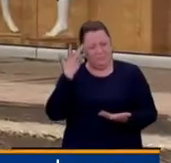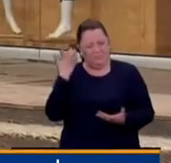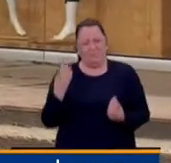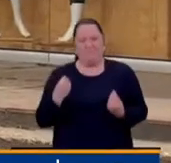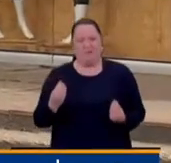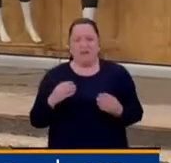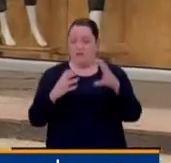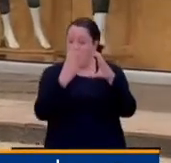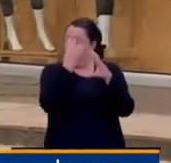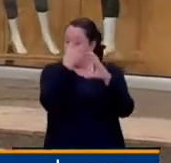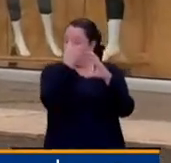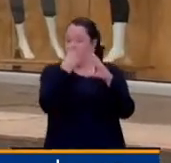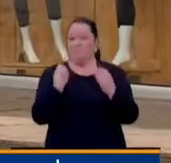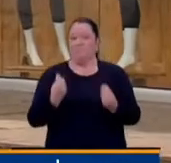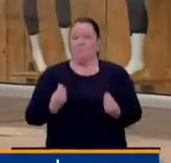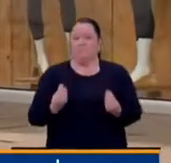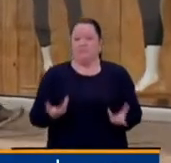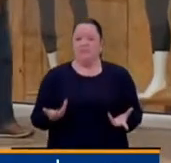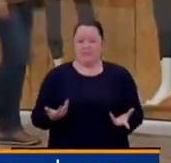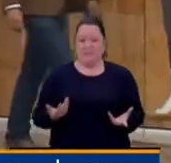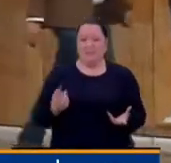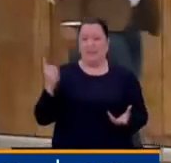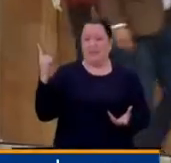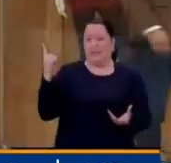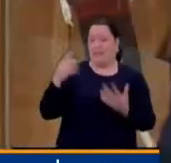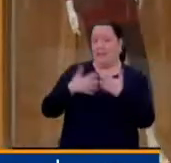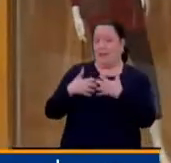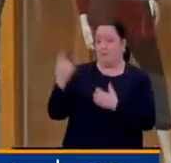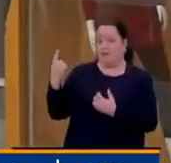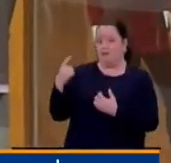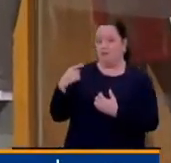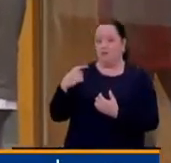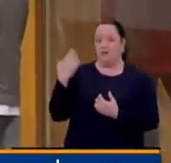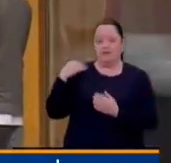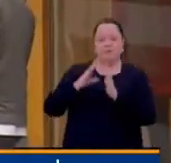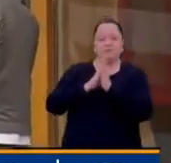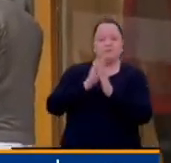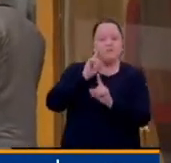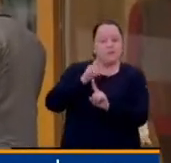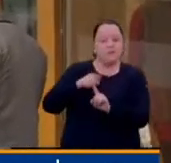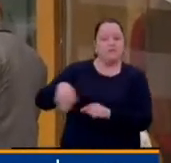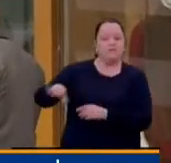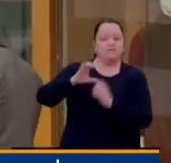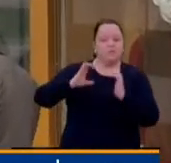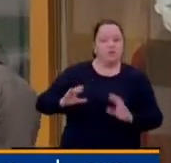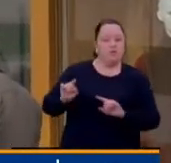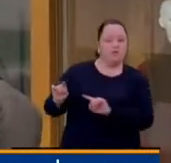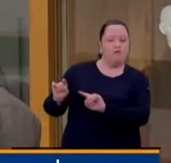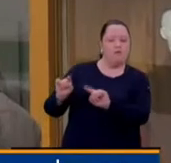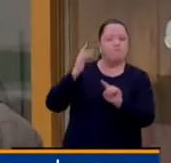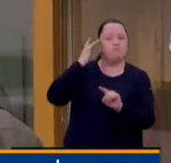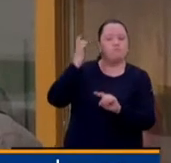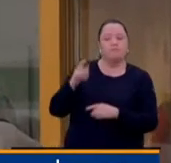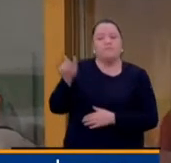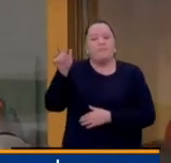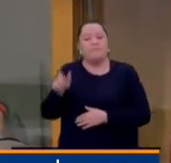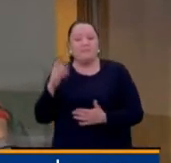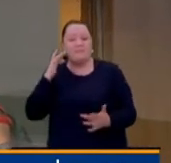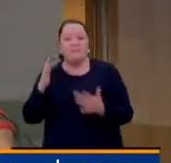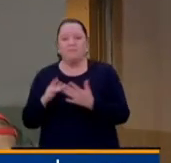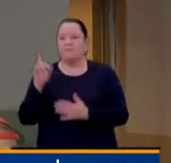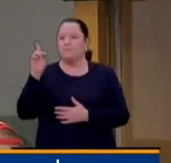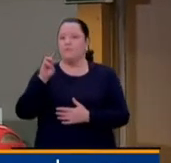de los colombianos? ¿Por qué esta empresa tiene la mirada fija desde diciembre pasado en los ciudadanos? Esto respondió un representante de WorldCoin a